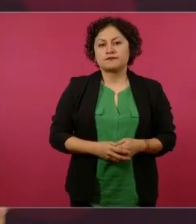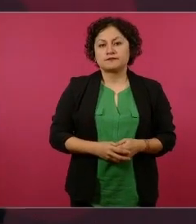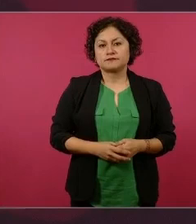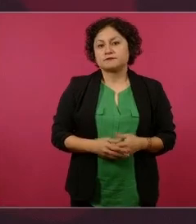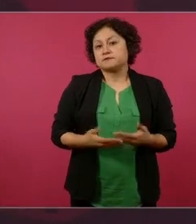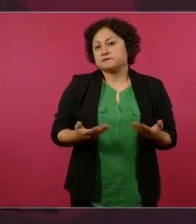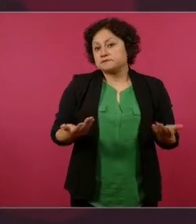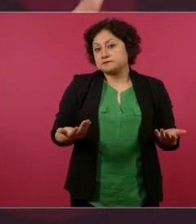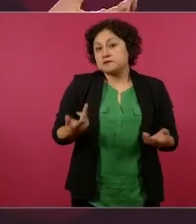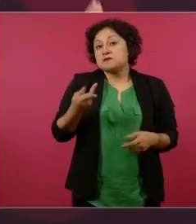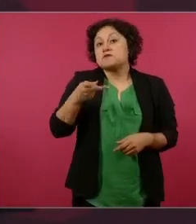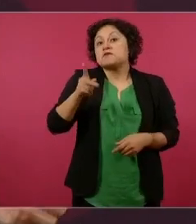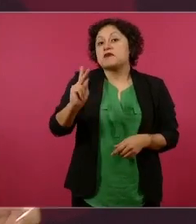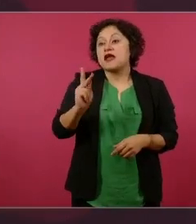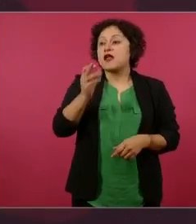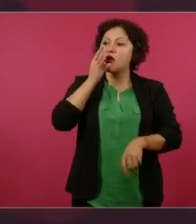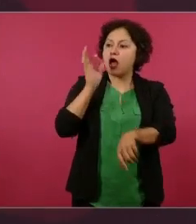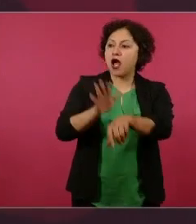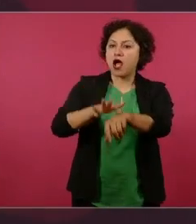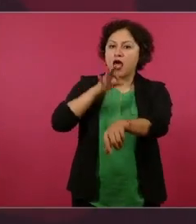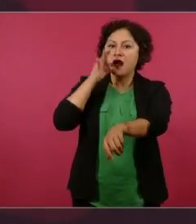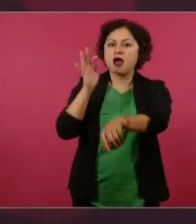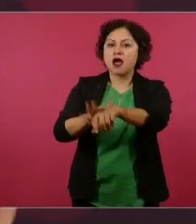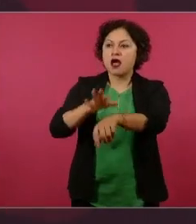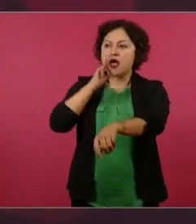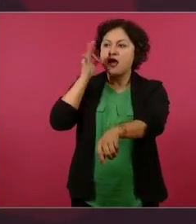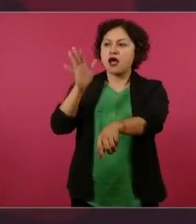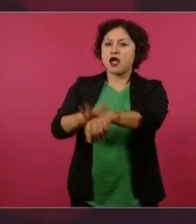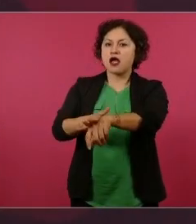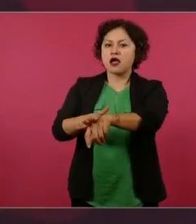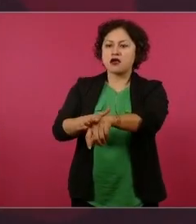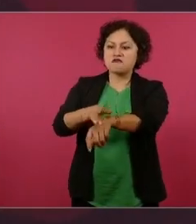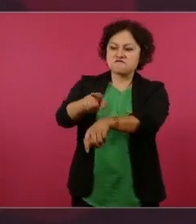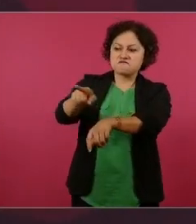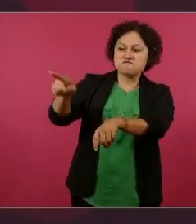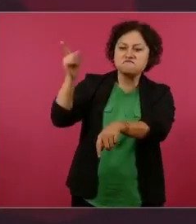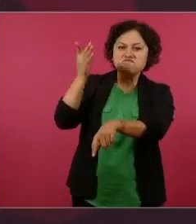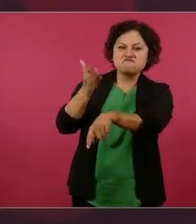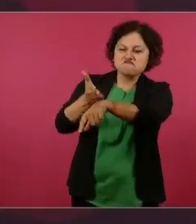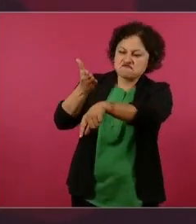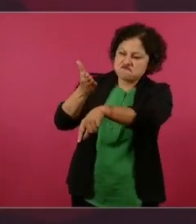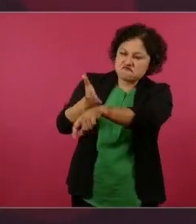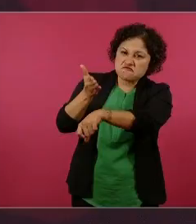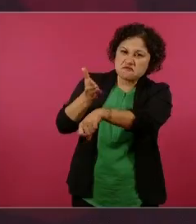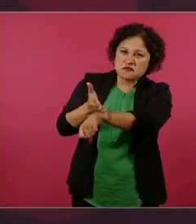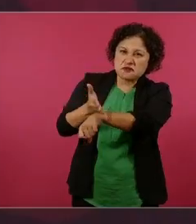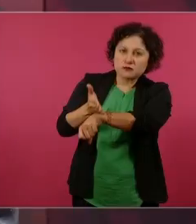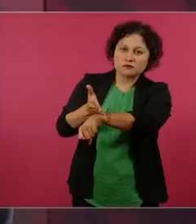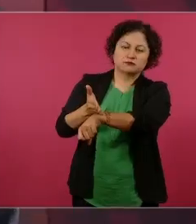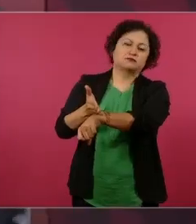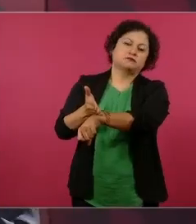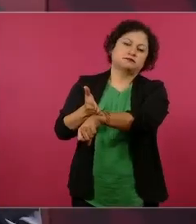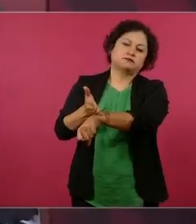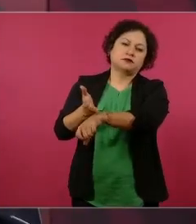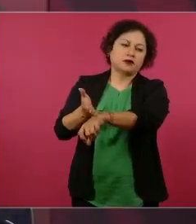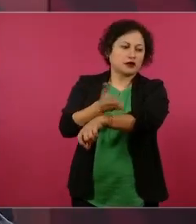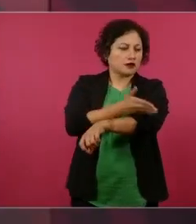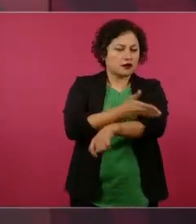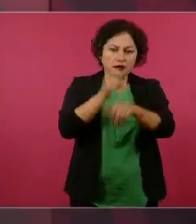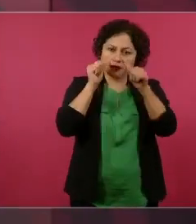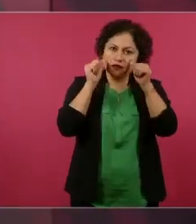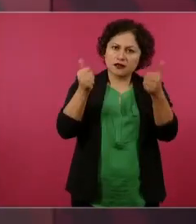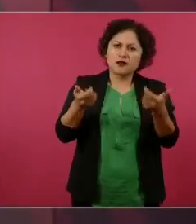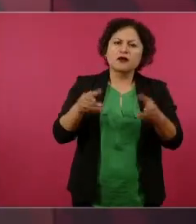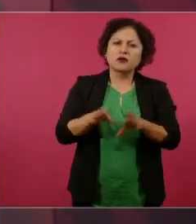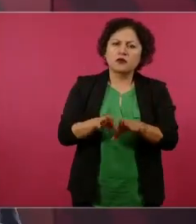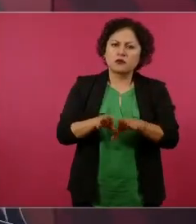Sin hacer nada por los jóvenes. Nada más apodar los ninis, que ni estudian